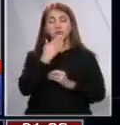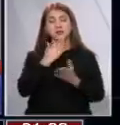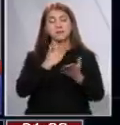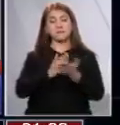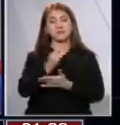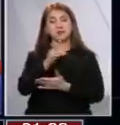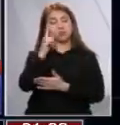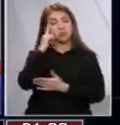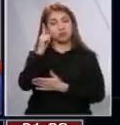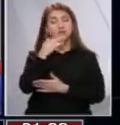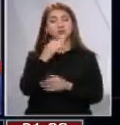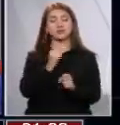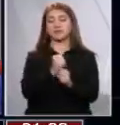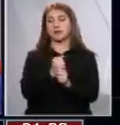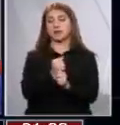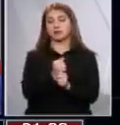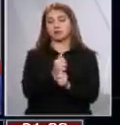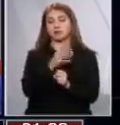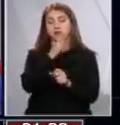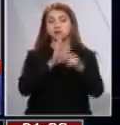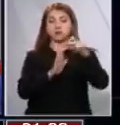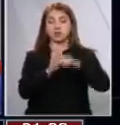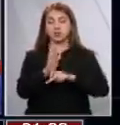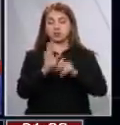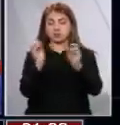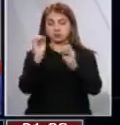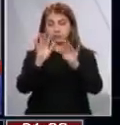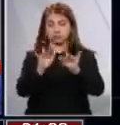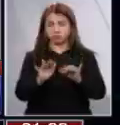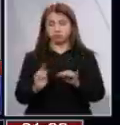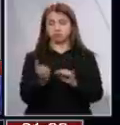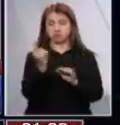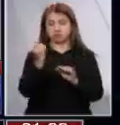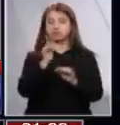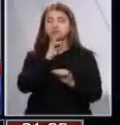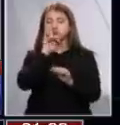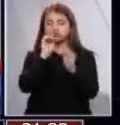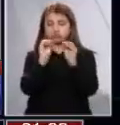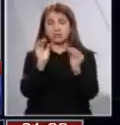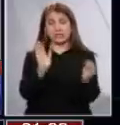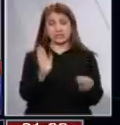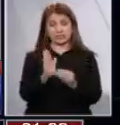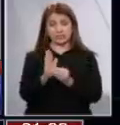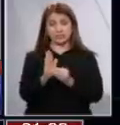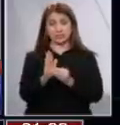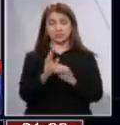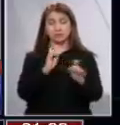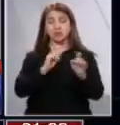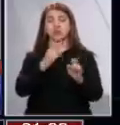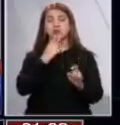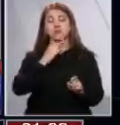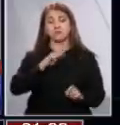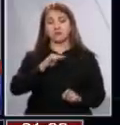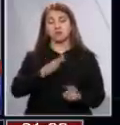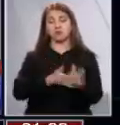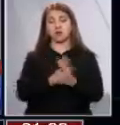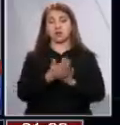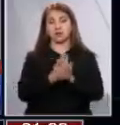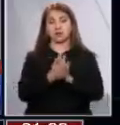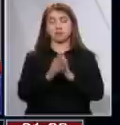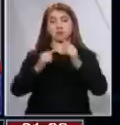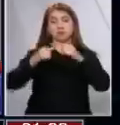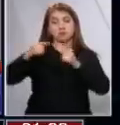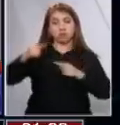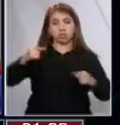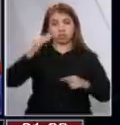piensan ustedes cuando trabajen en el proyecto finamente en lo particular, incluye el riesgo de vida de la madre, por ejemplo, el riesgo de